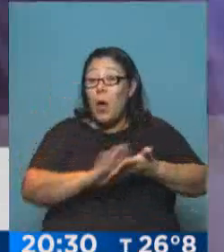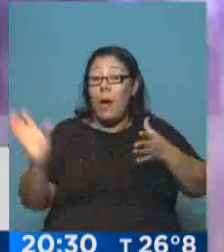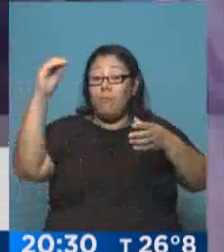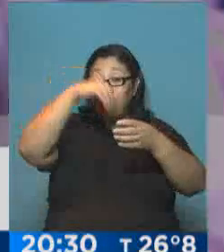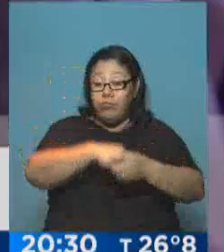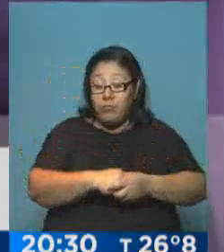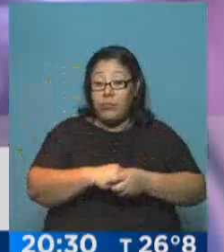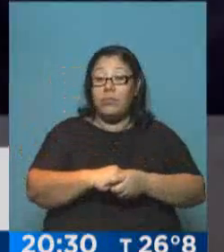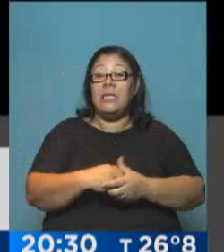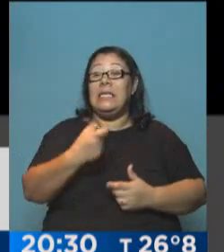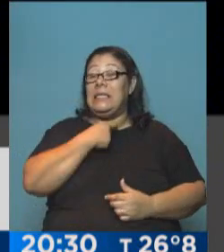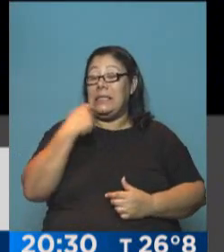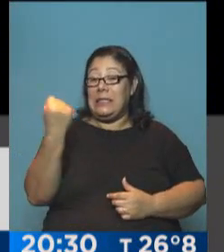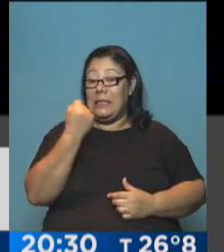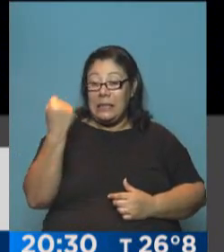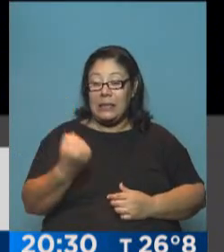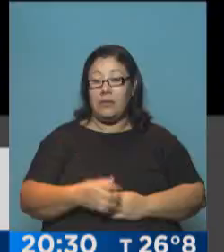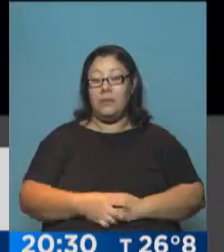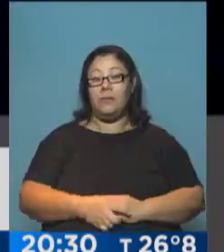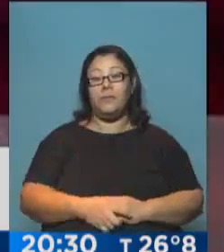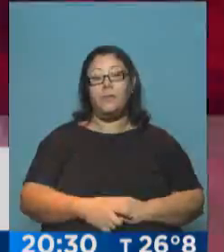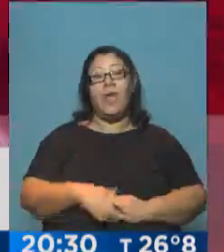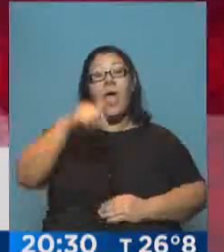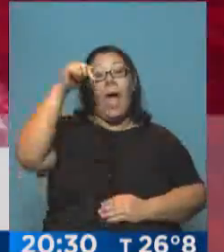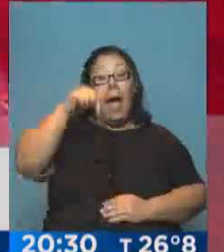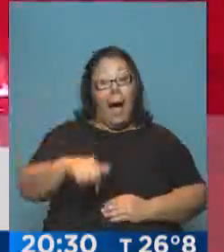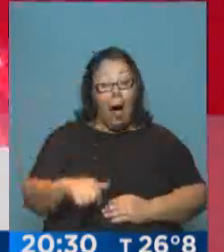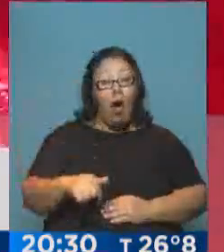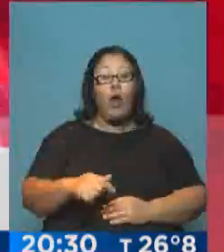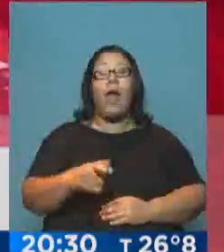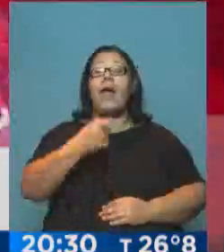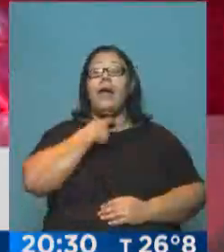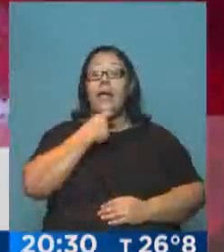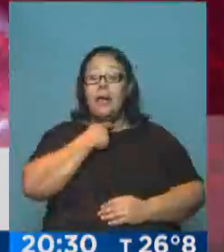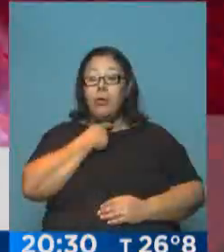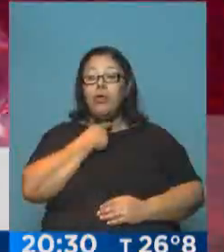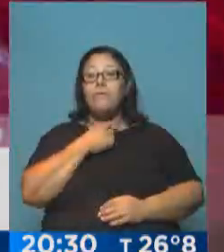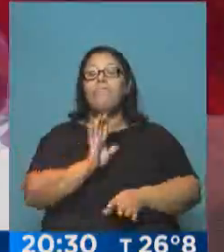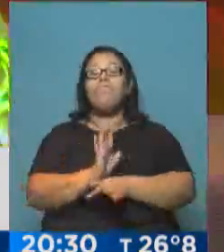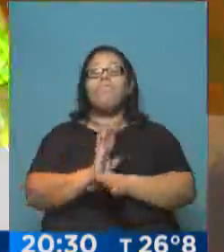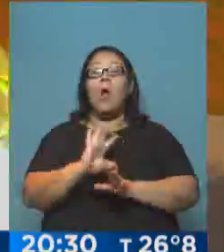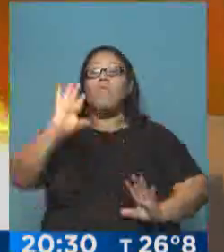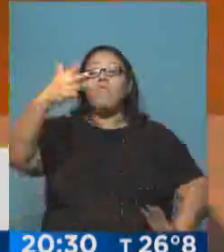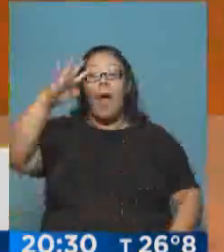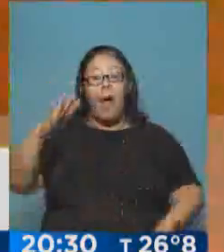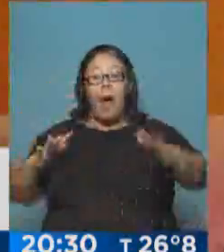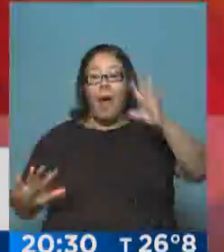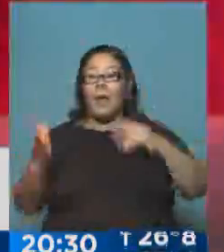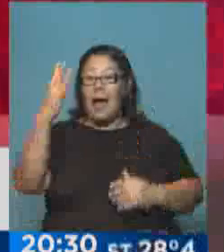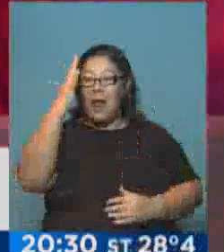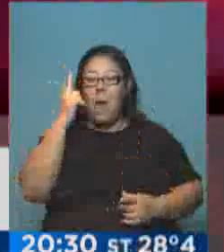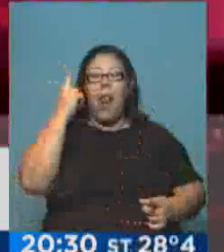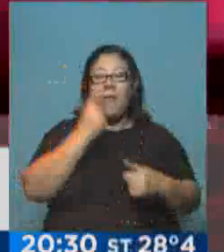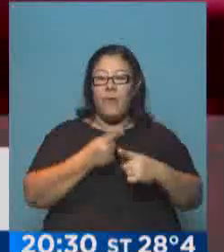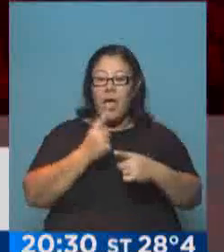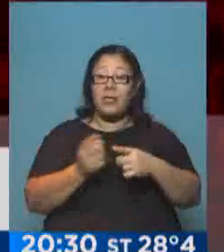pasa. Y ahora lo que estamos tratando de hacer es mezclar más a fondo lo que es la murga, ¿no? El carnaval, la fiesta que